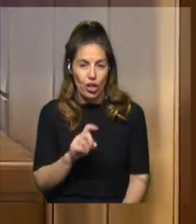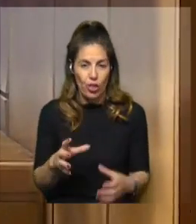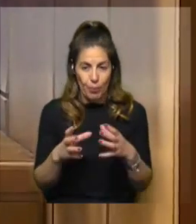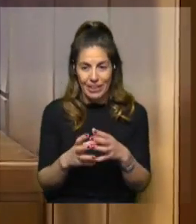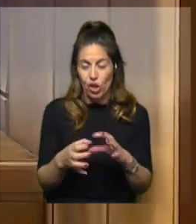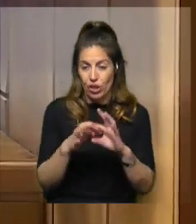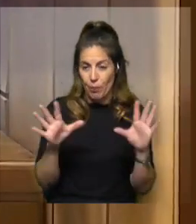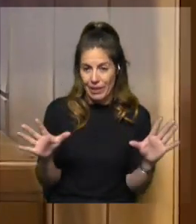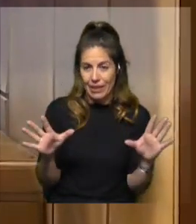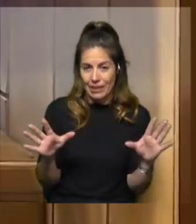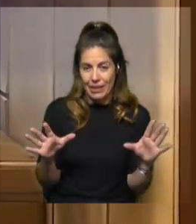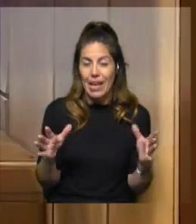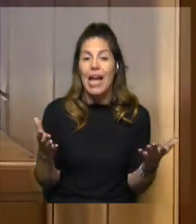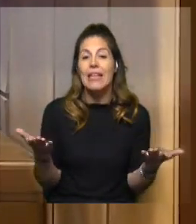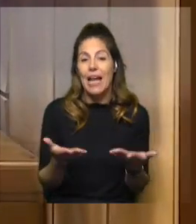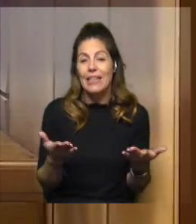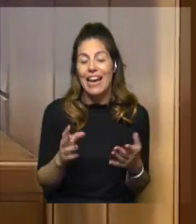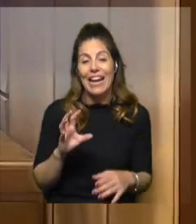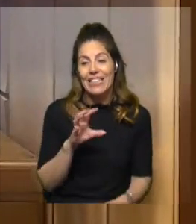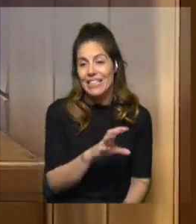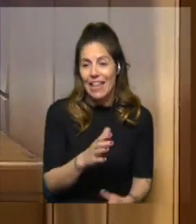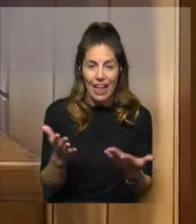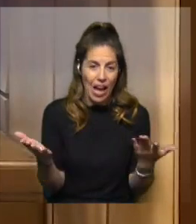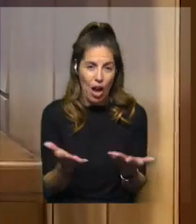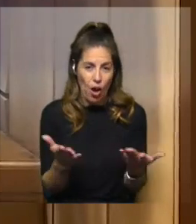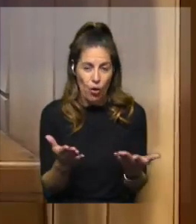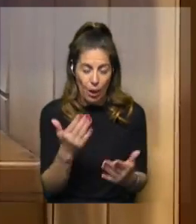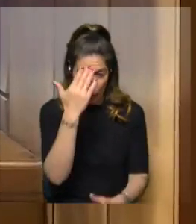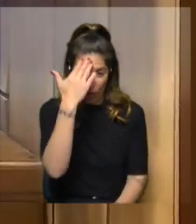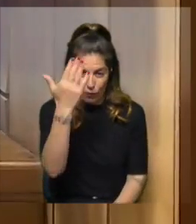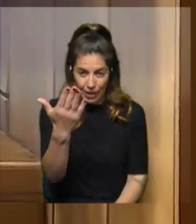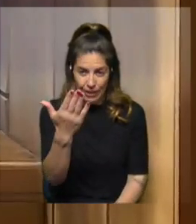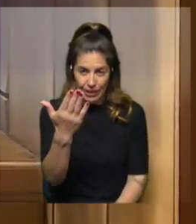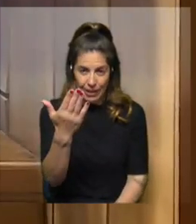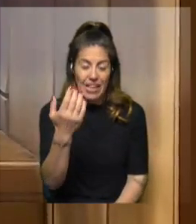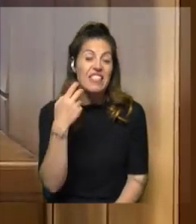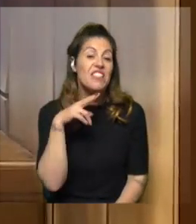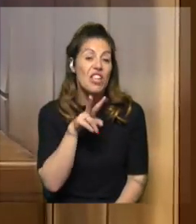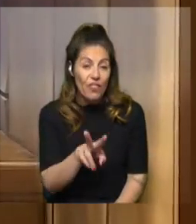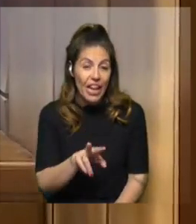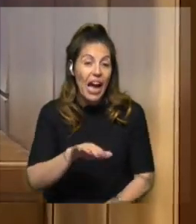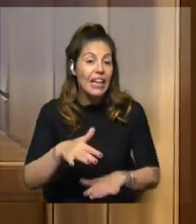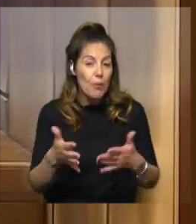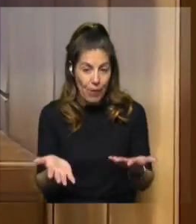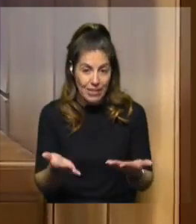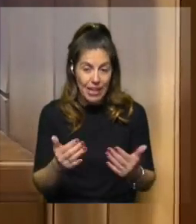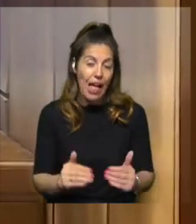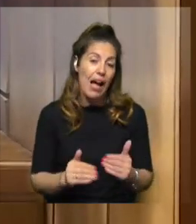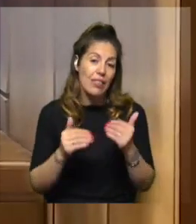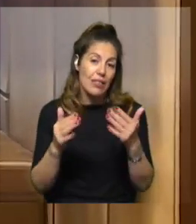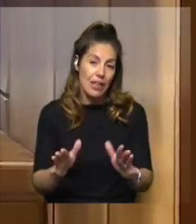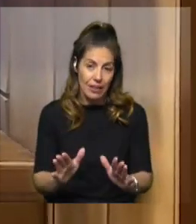Partido Independiente, estaría siendo rechazada a esta hora por el Frente Amplio. Se verá qué pasa de aquí